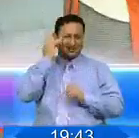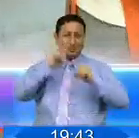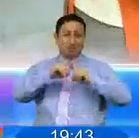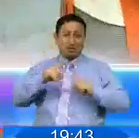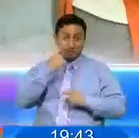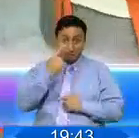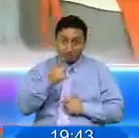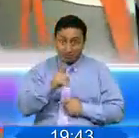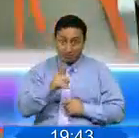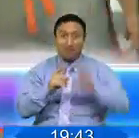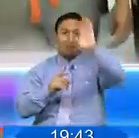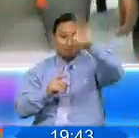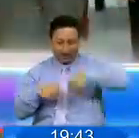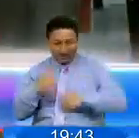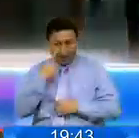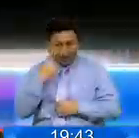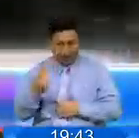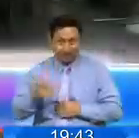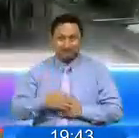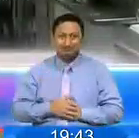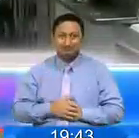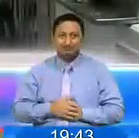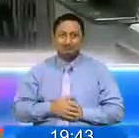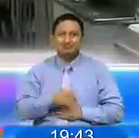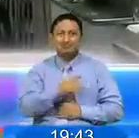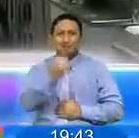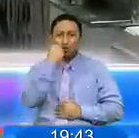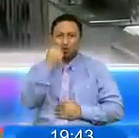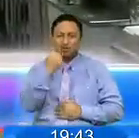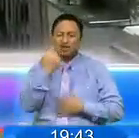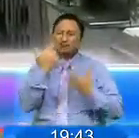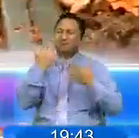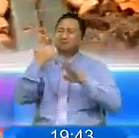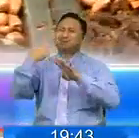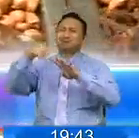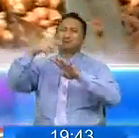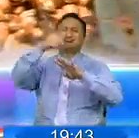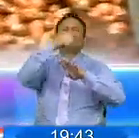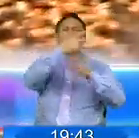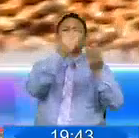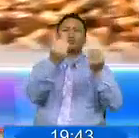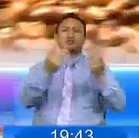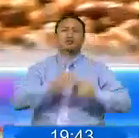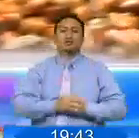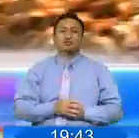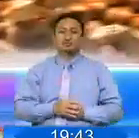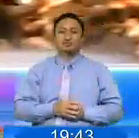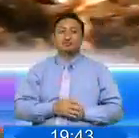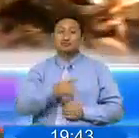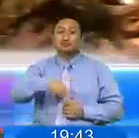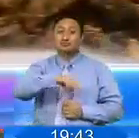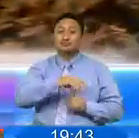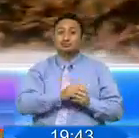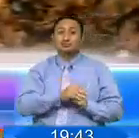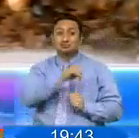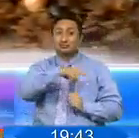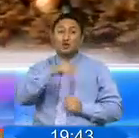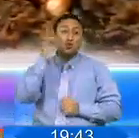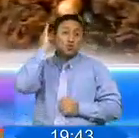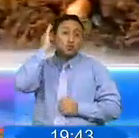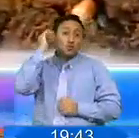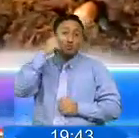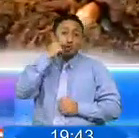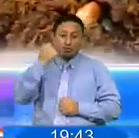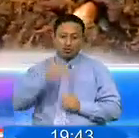probado, debería hacerlo. Variedad en la comida quiteña es lo que más encontramos, ya que si no hay, nuestras mujeres y hombres